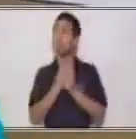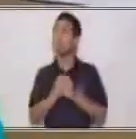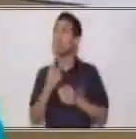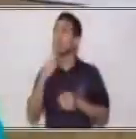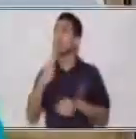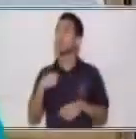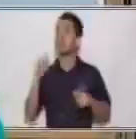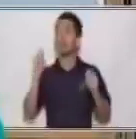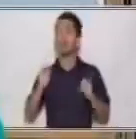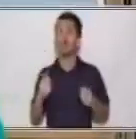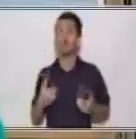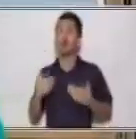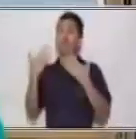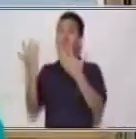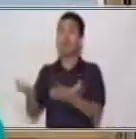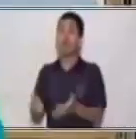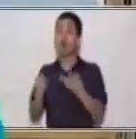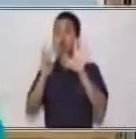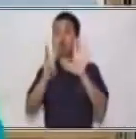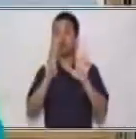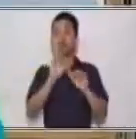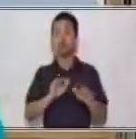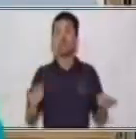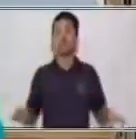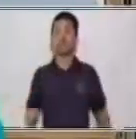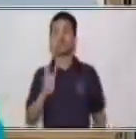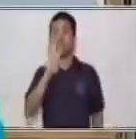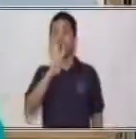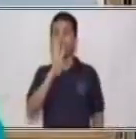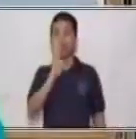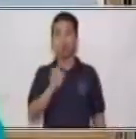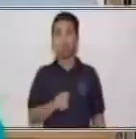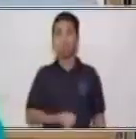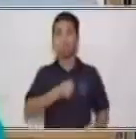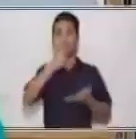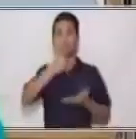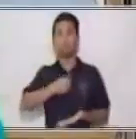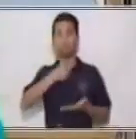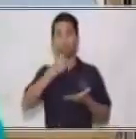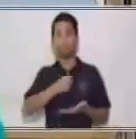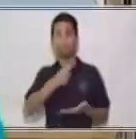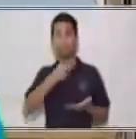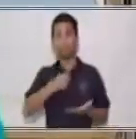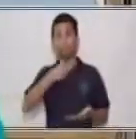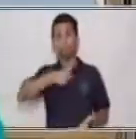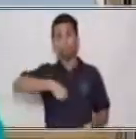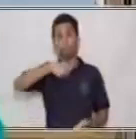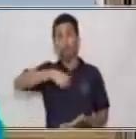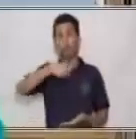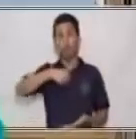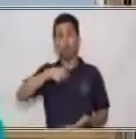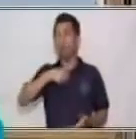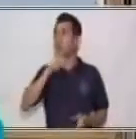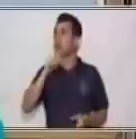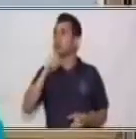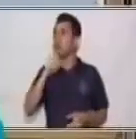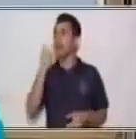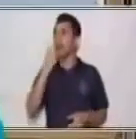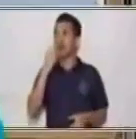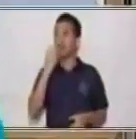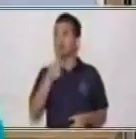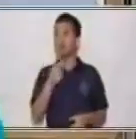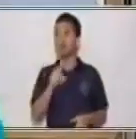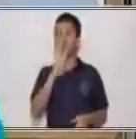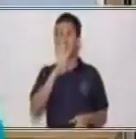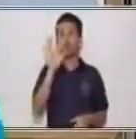entregar a 8 niños 4 onzas de arroz a cada uno. ¿Cuántas libras de arroz necesito para repartir